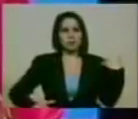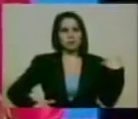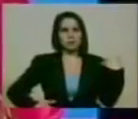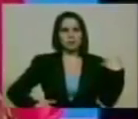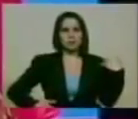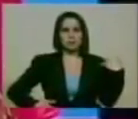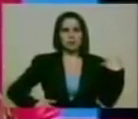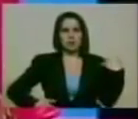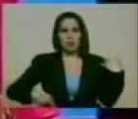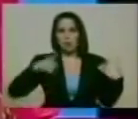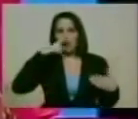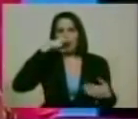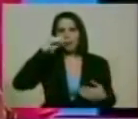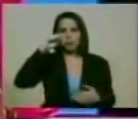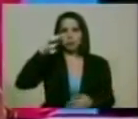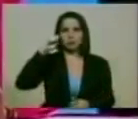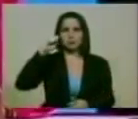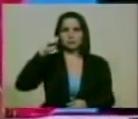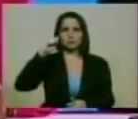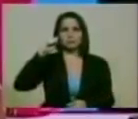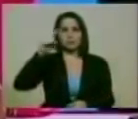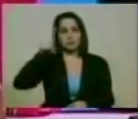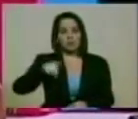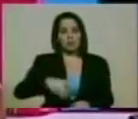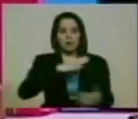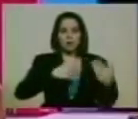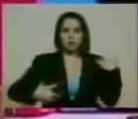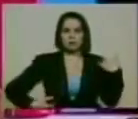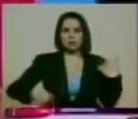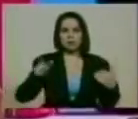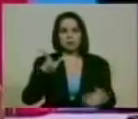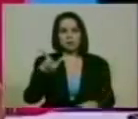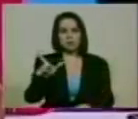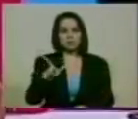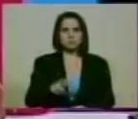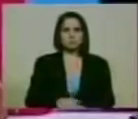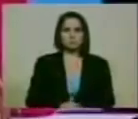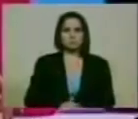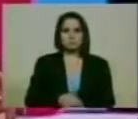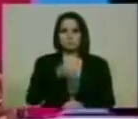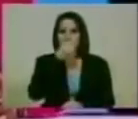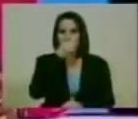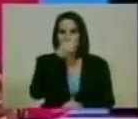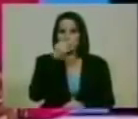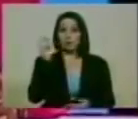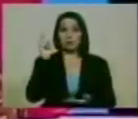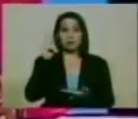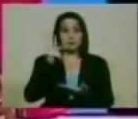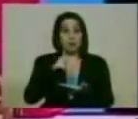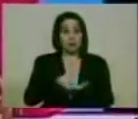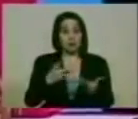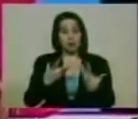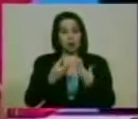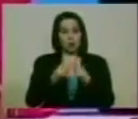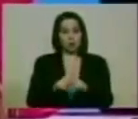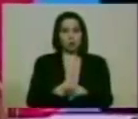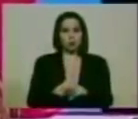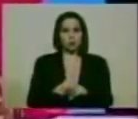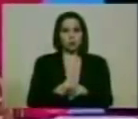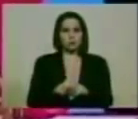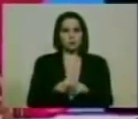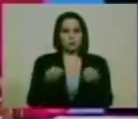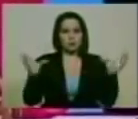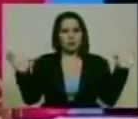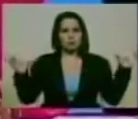además presidente del Partido Socialista Unido de Venezuela. Aquí estamos, presidente,